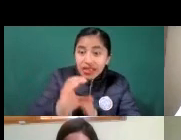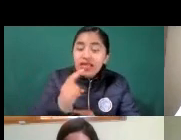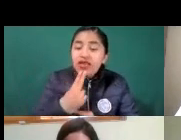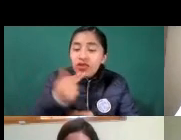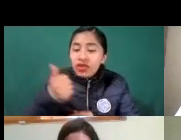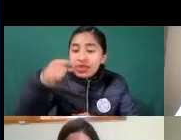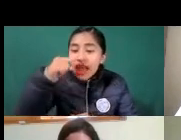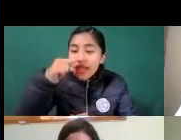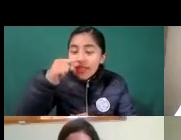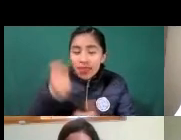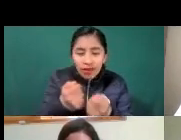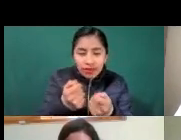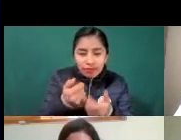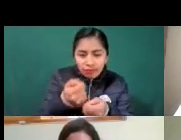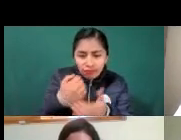favor.